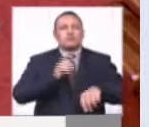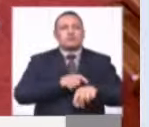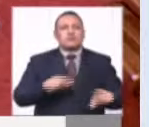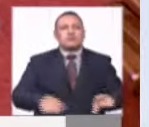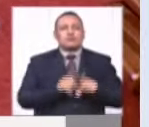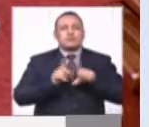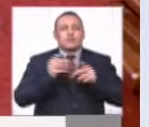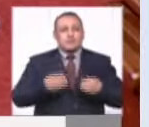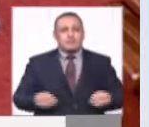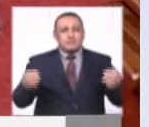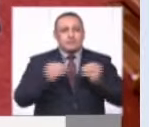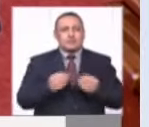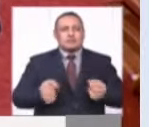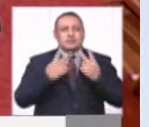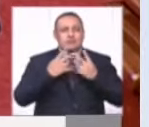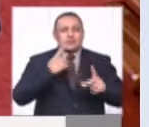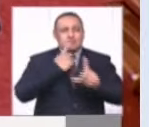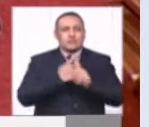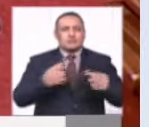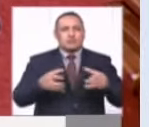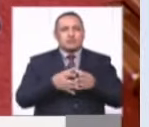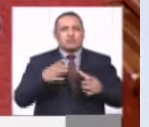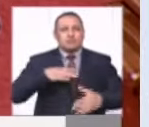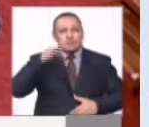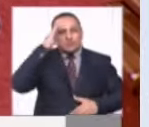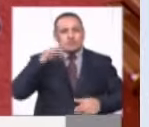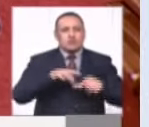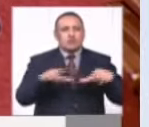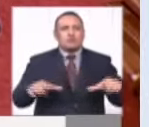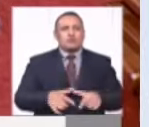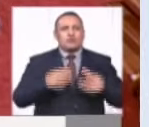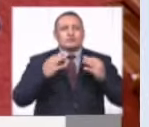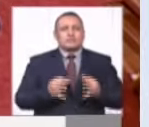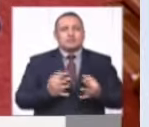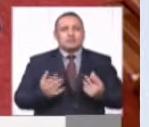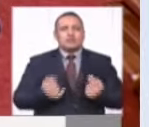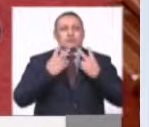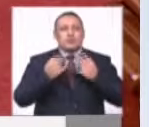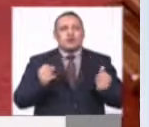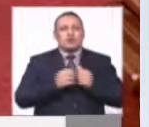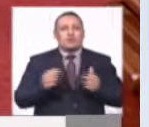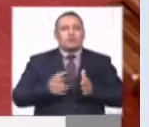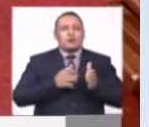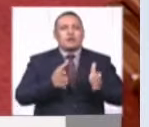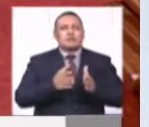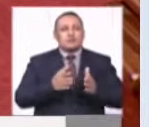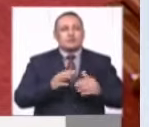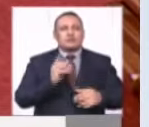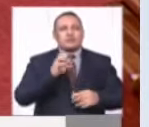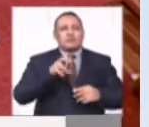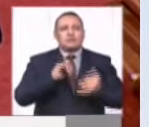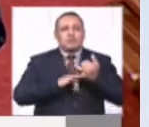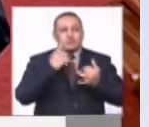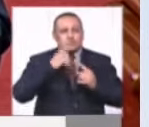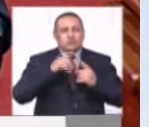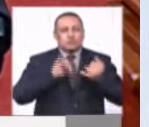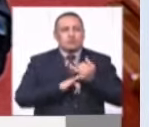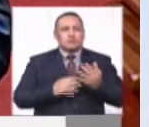que se incrementará la presencia policial en áreas estratégicas como carreteras, depósitos y puertos.